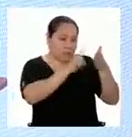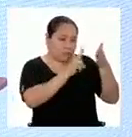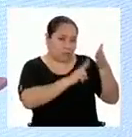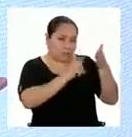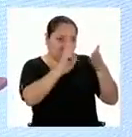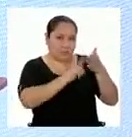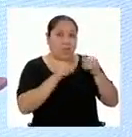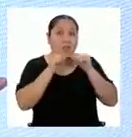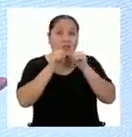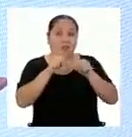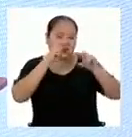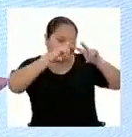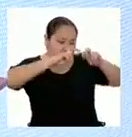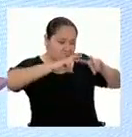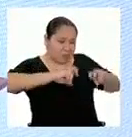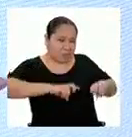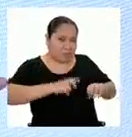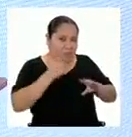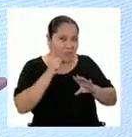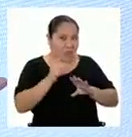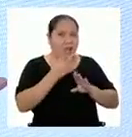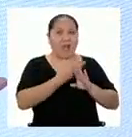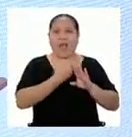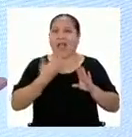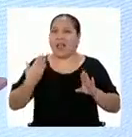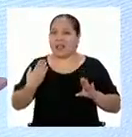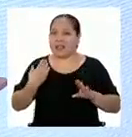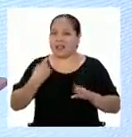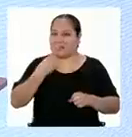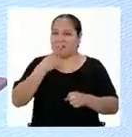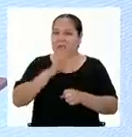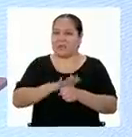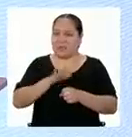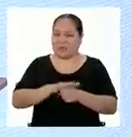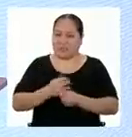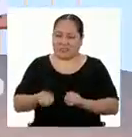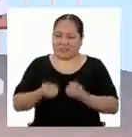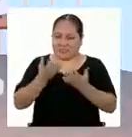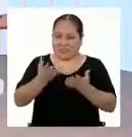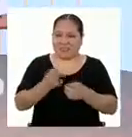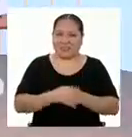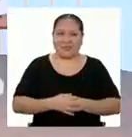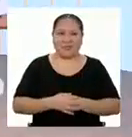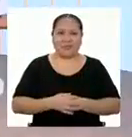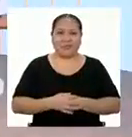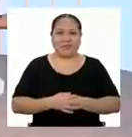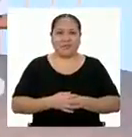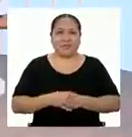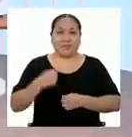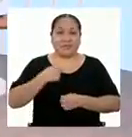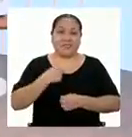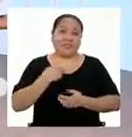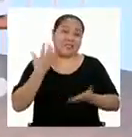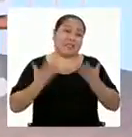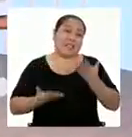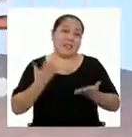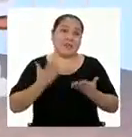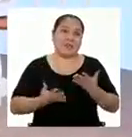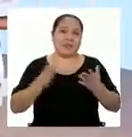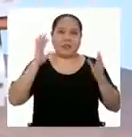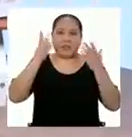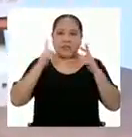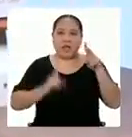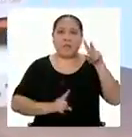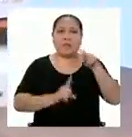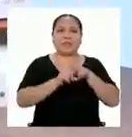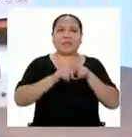continuar analizándolo. Pero antes, lo prometido es deuda. Algo que quizás podría aparecer en